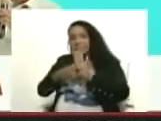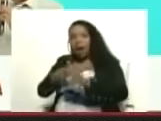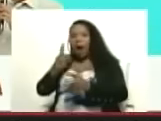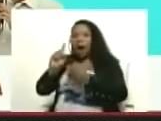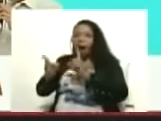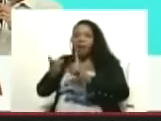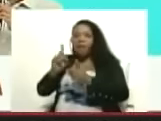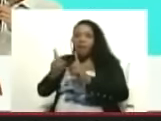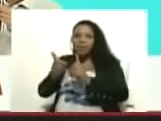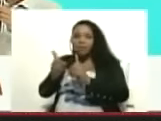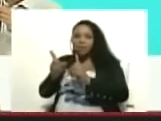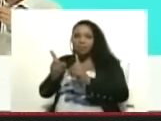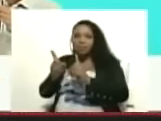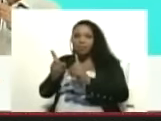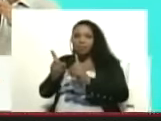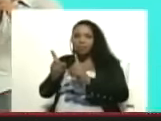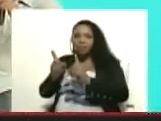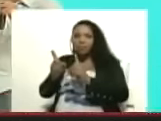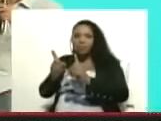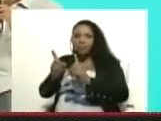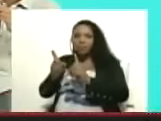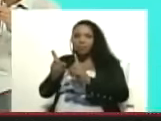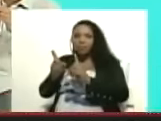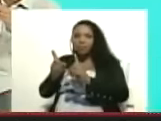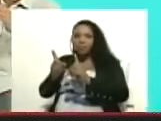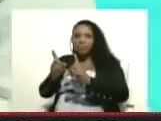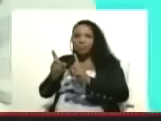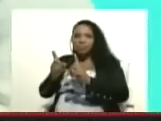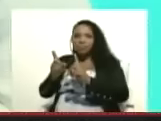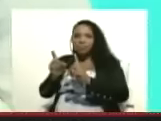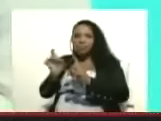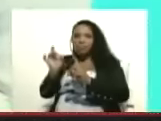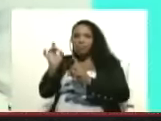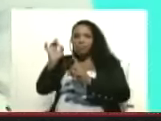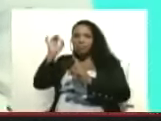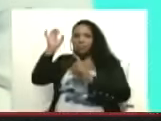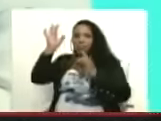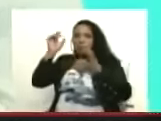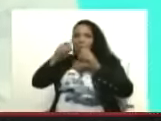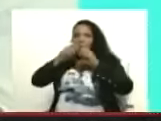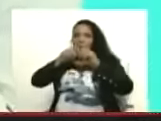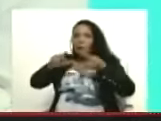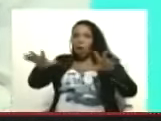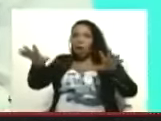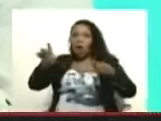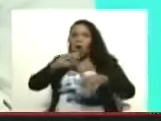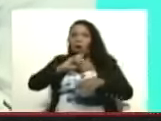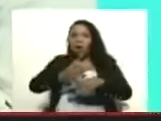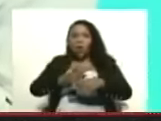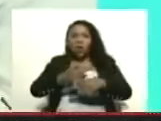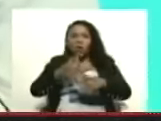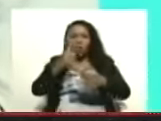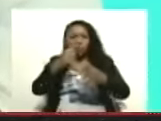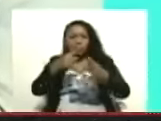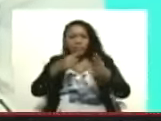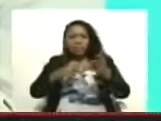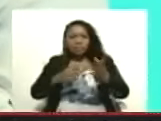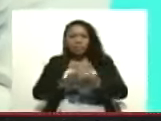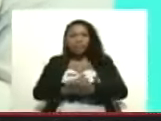veces eh magnifican eh el odio eh la barbarie eh